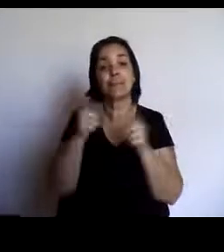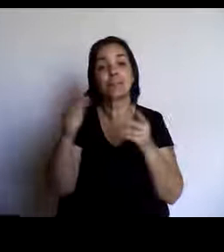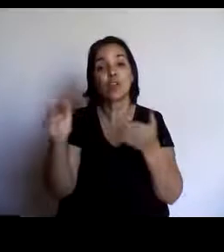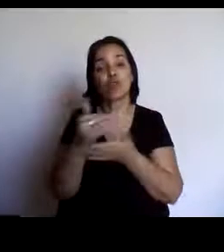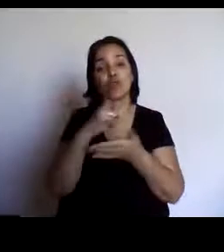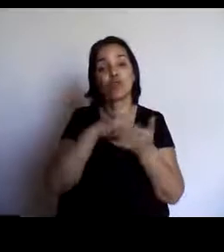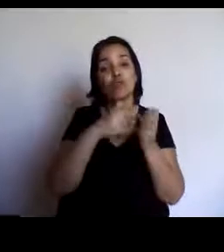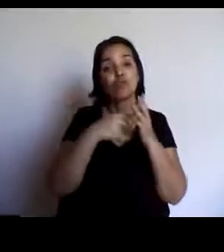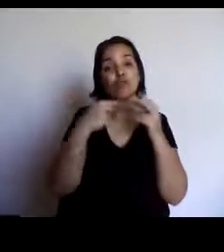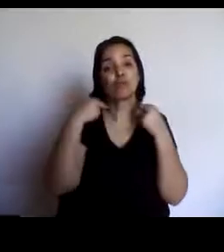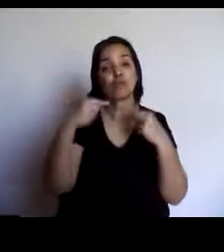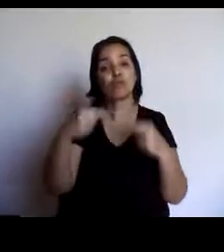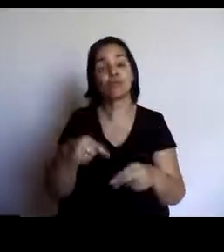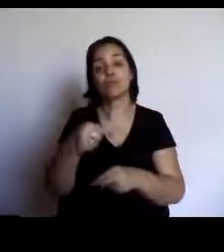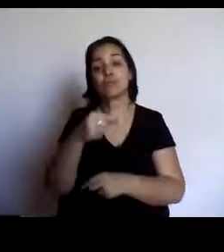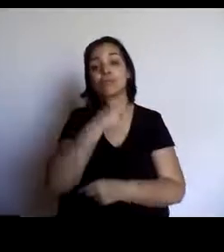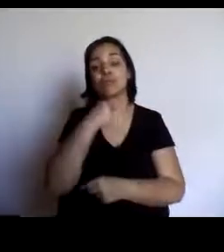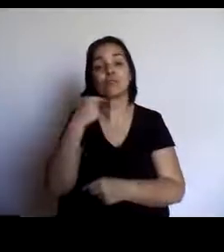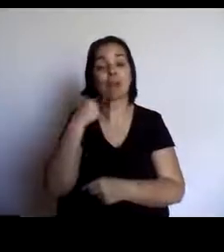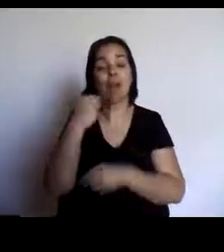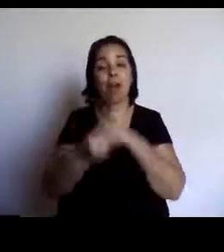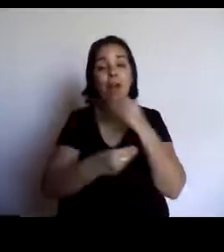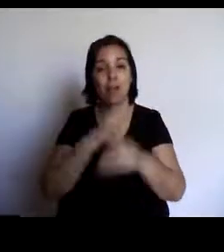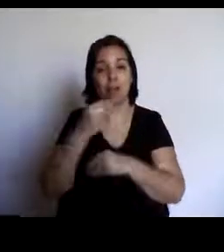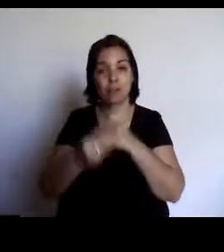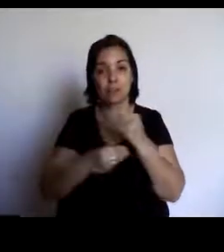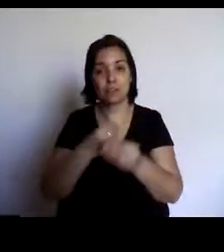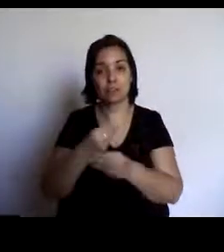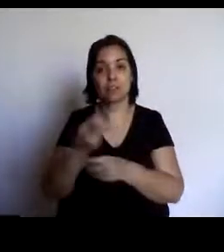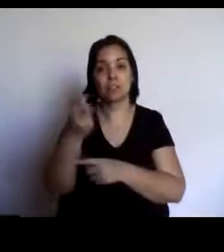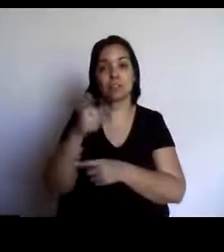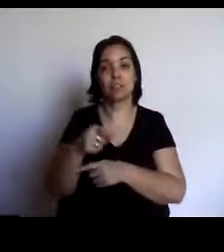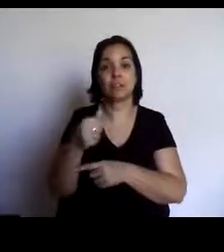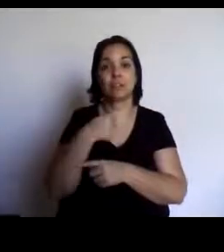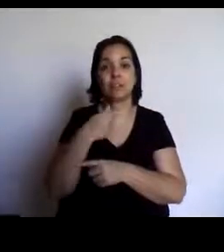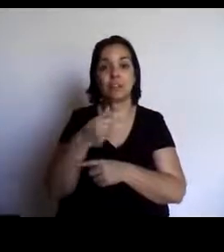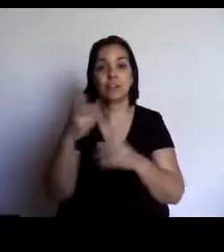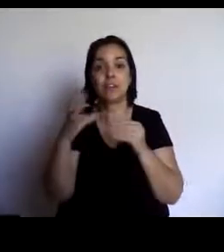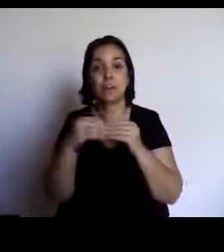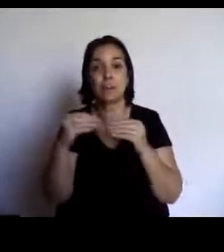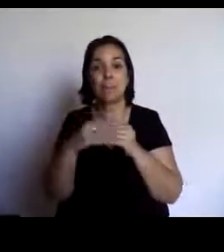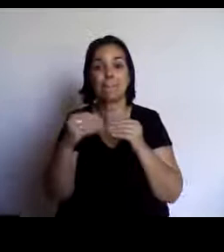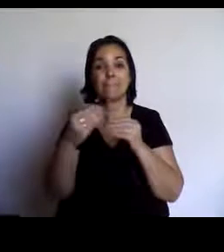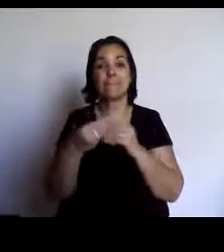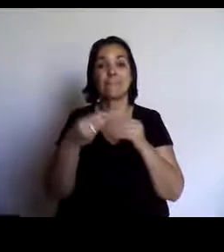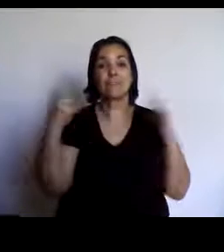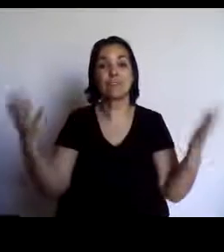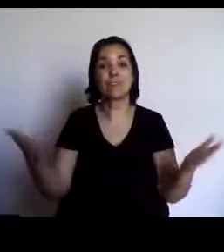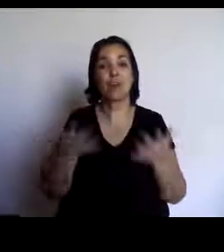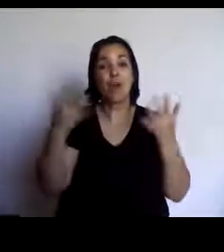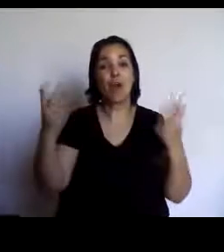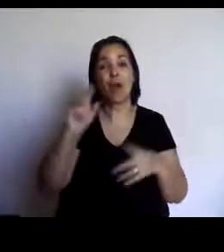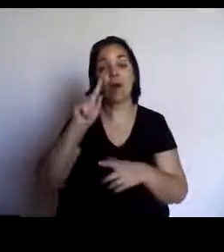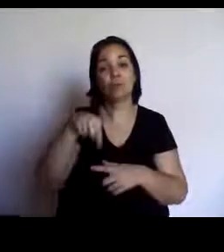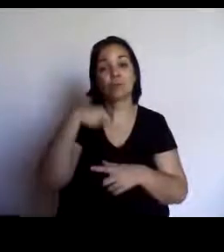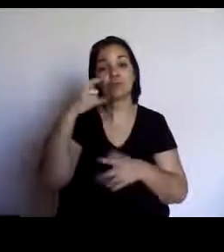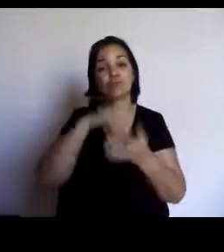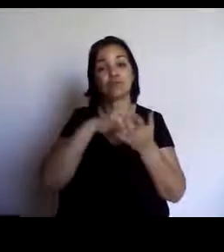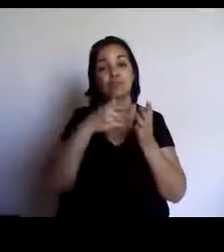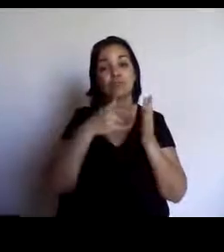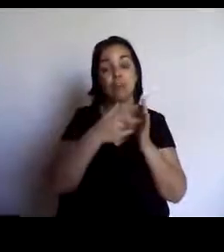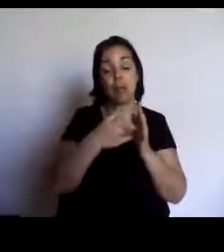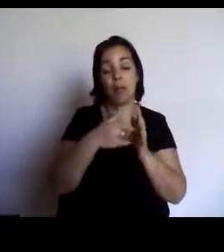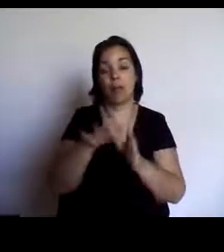la Diputación de Badajoz, también quiero que sirva como reivindicación para que en el siguiente periodo de programación que estamos esperando,